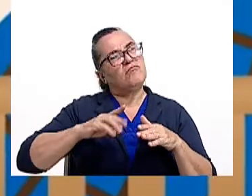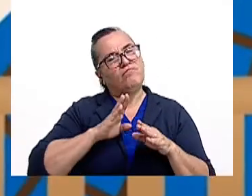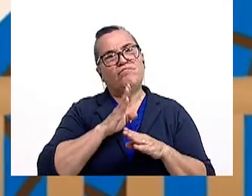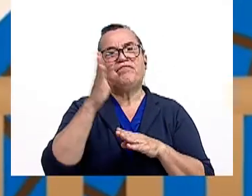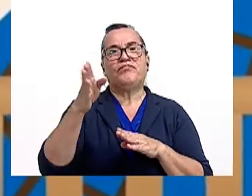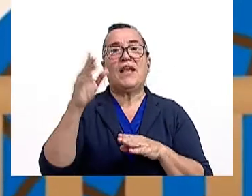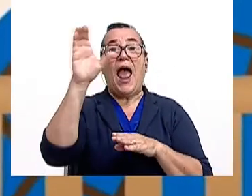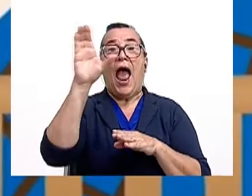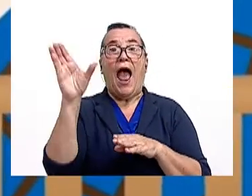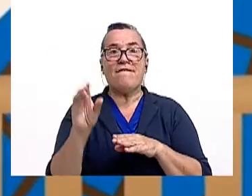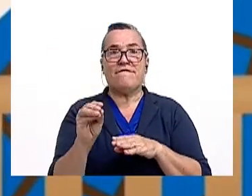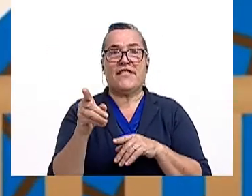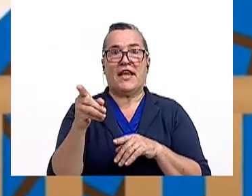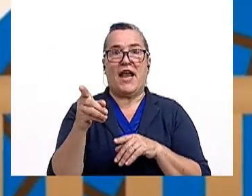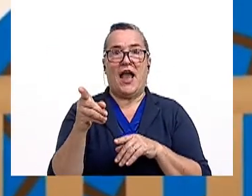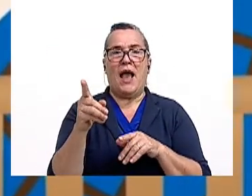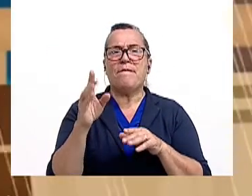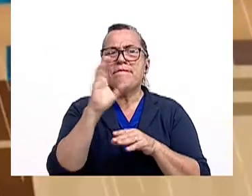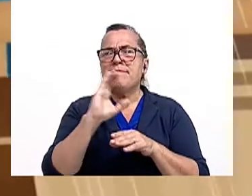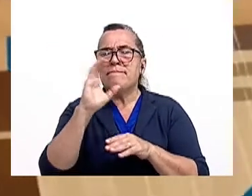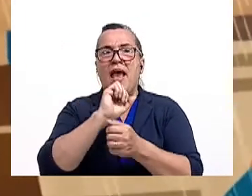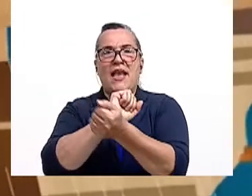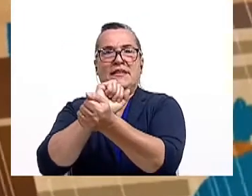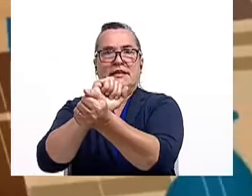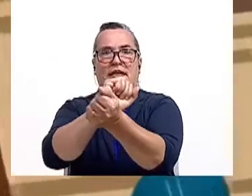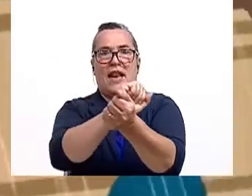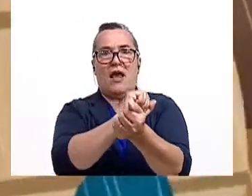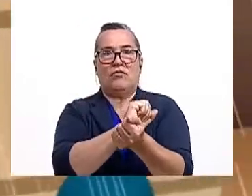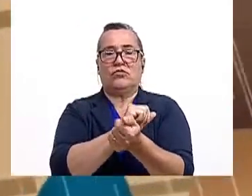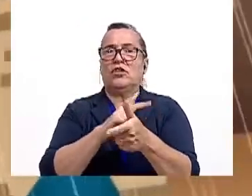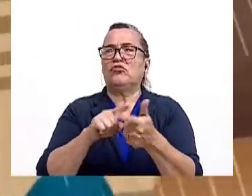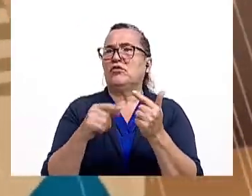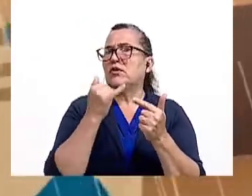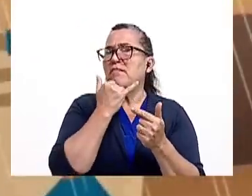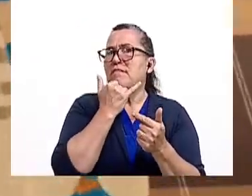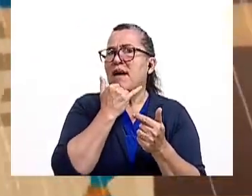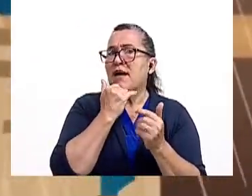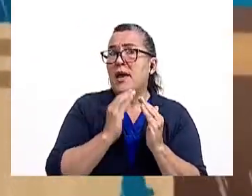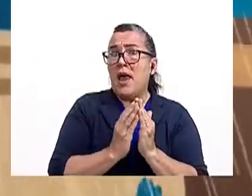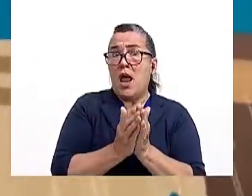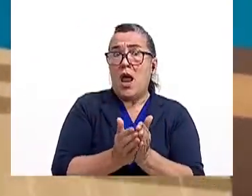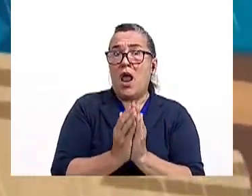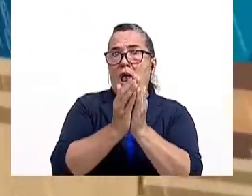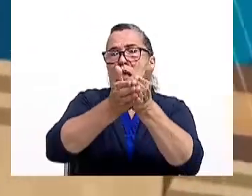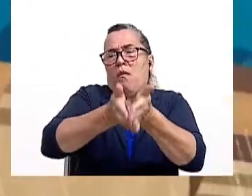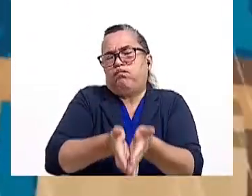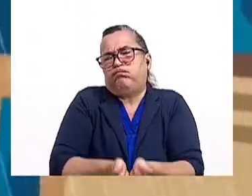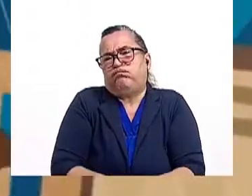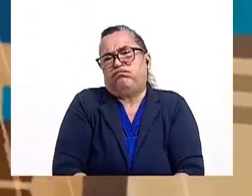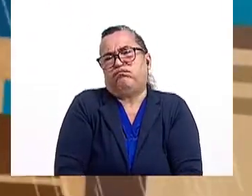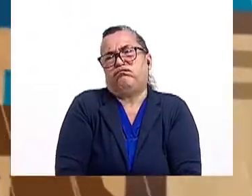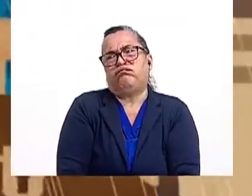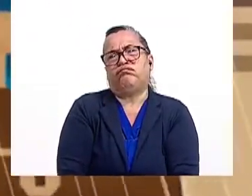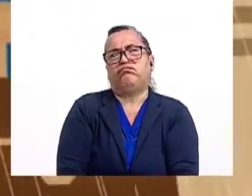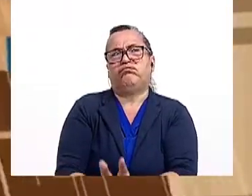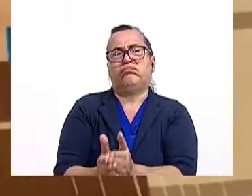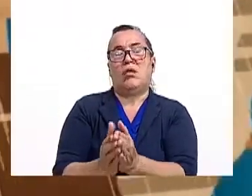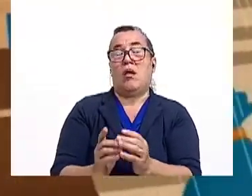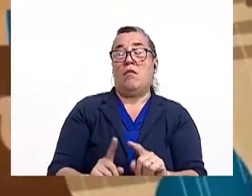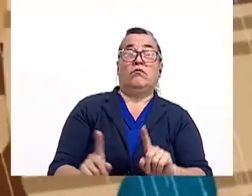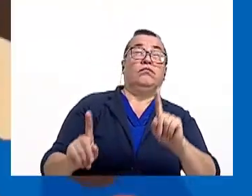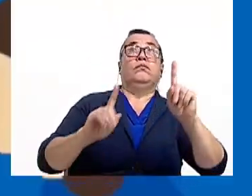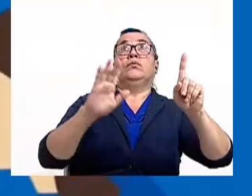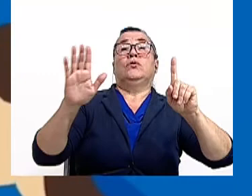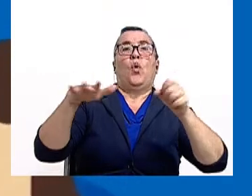África en busca de esclavos. Entonces, ¿qué es lo que sucede? Resulta que en el viaje él naufraga y se encuentra en una isla